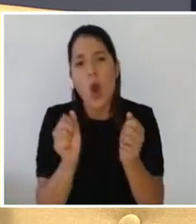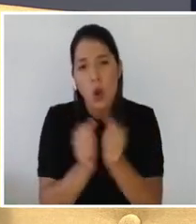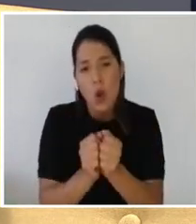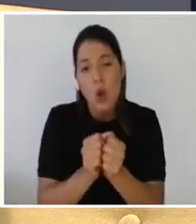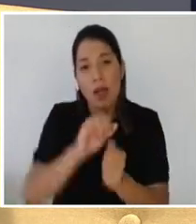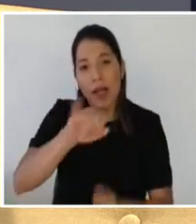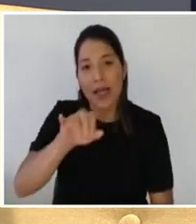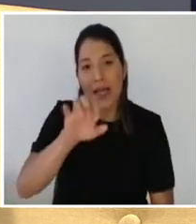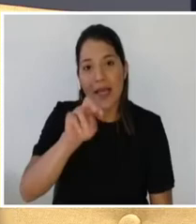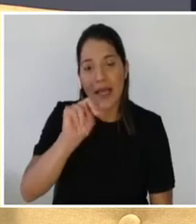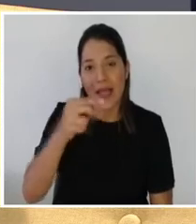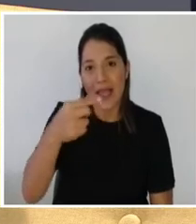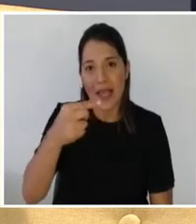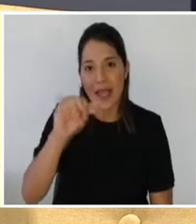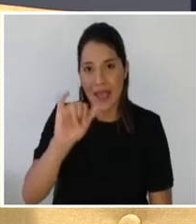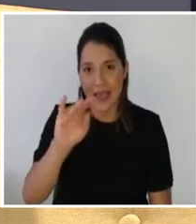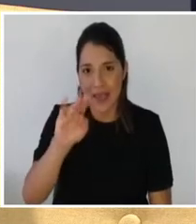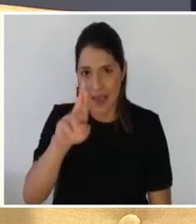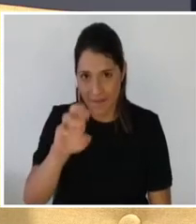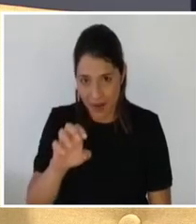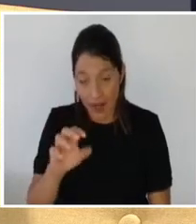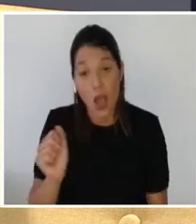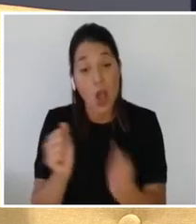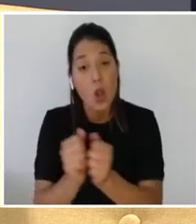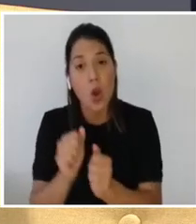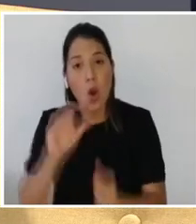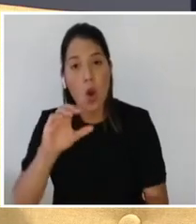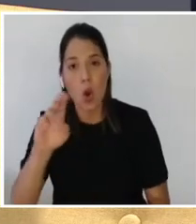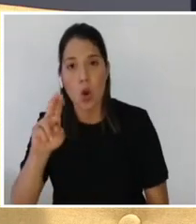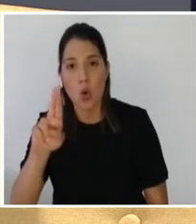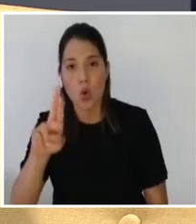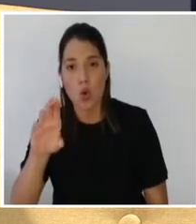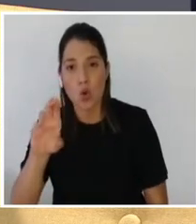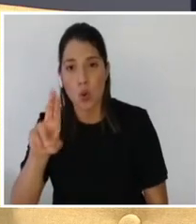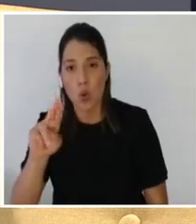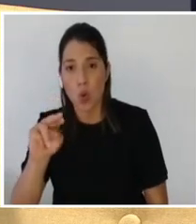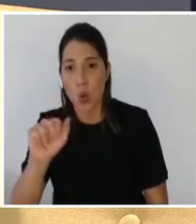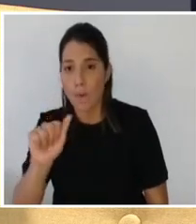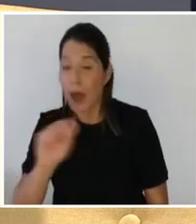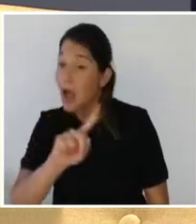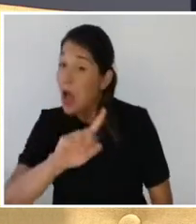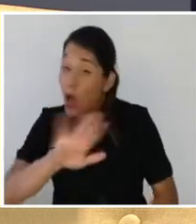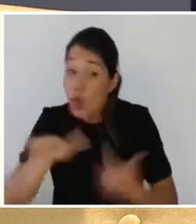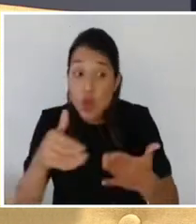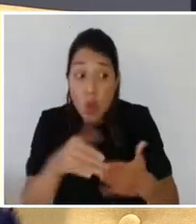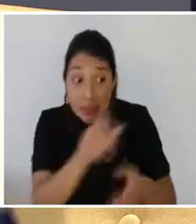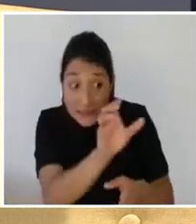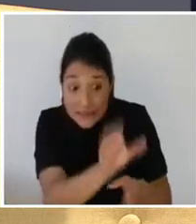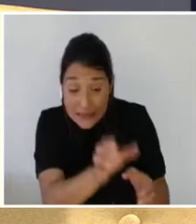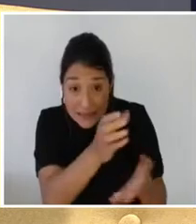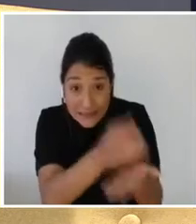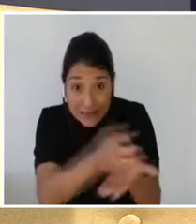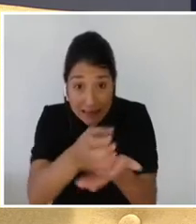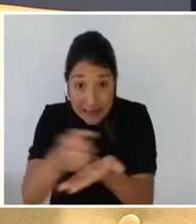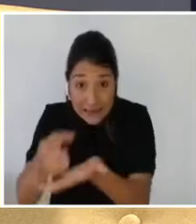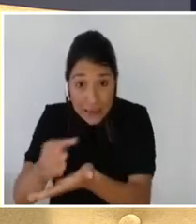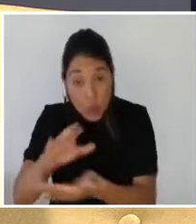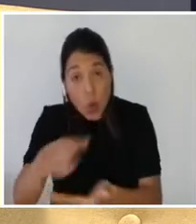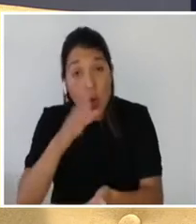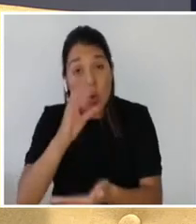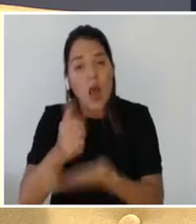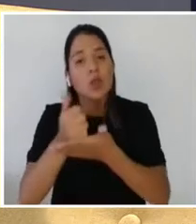Todos, todos le hacen bien a la digestión de las personas, aparte de que suben